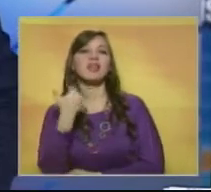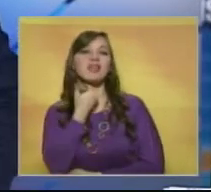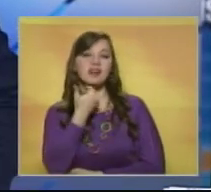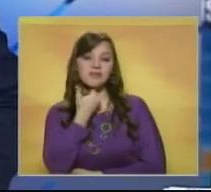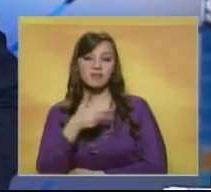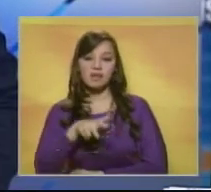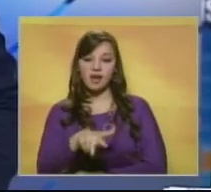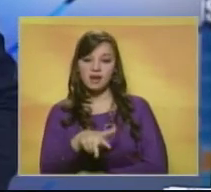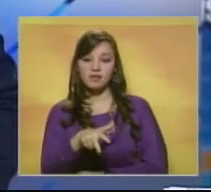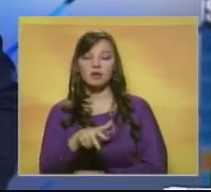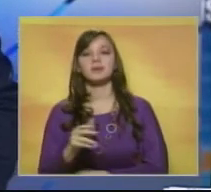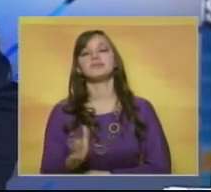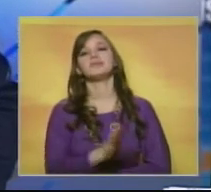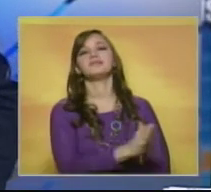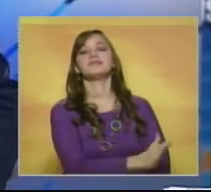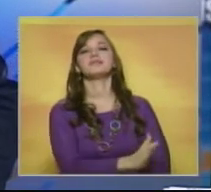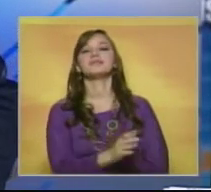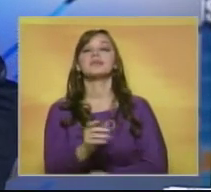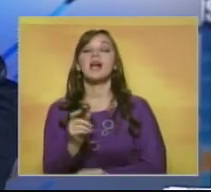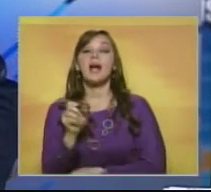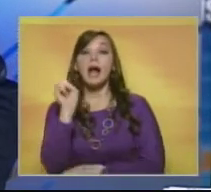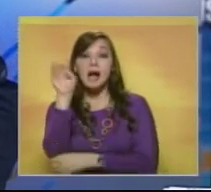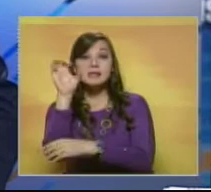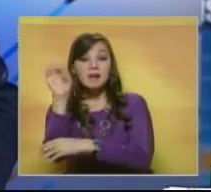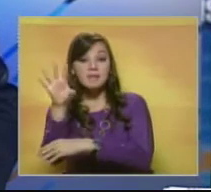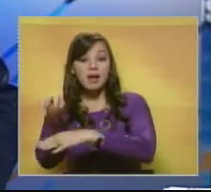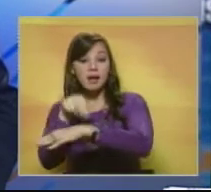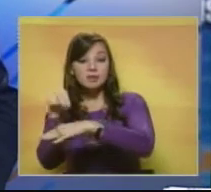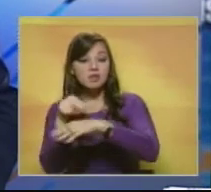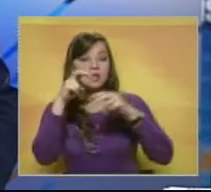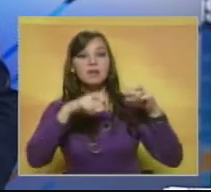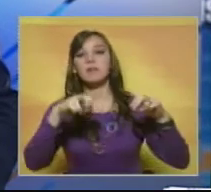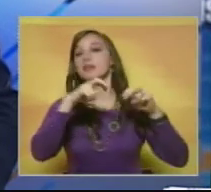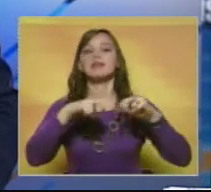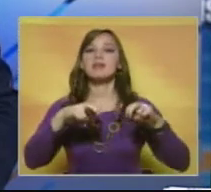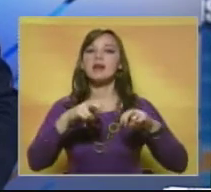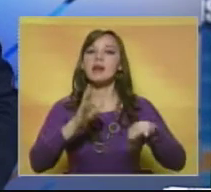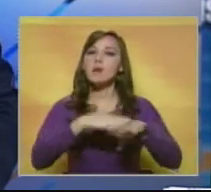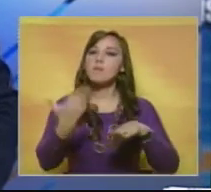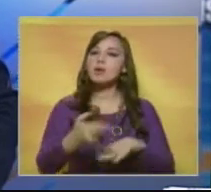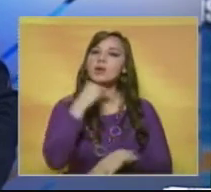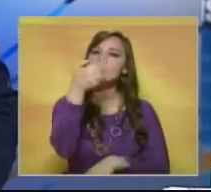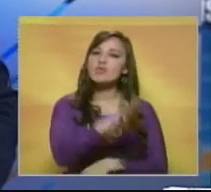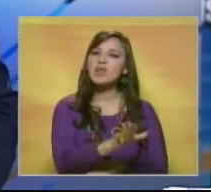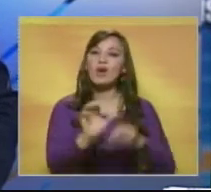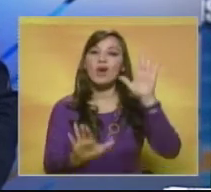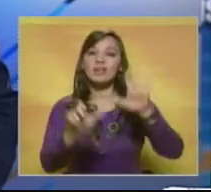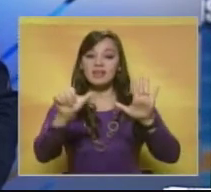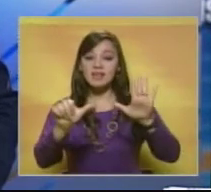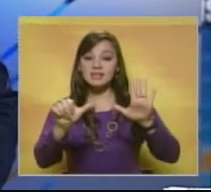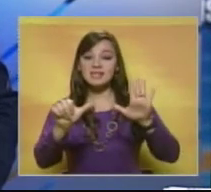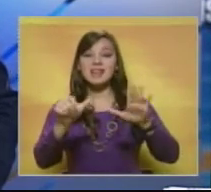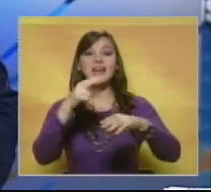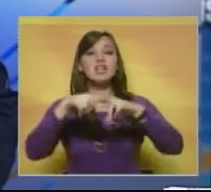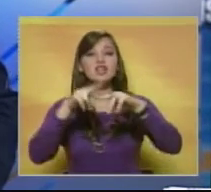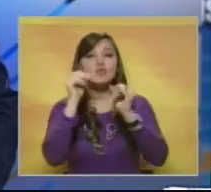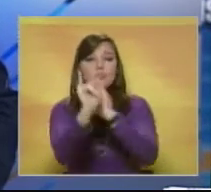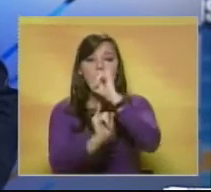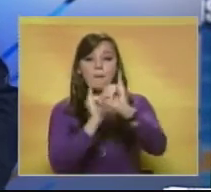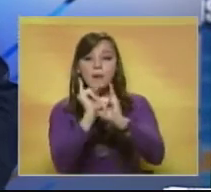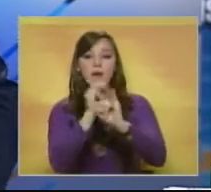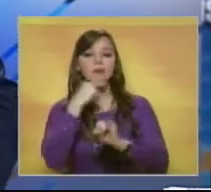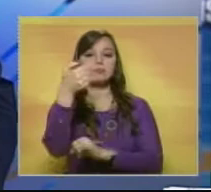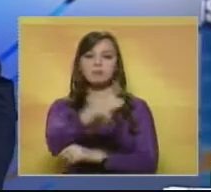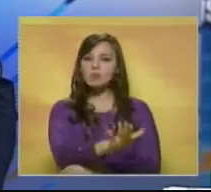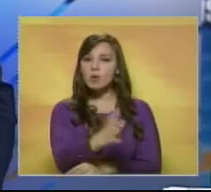Pasamos a otros temas. La Asamblea Nacional investigará las causas de las muertes de 16 neonatos en el Hospital Luis Racetti de Barcelona tras la denuncia